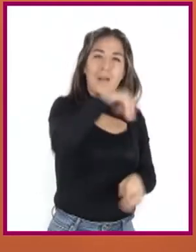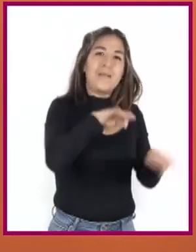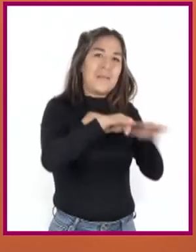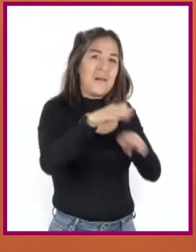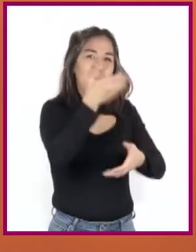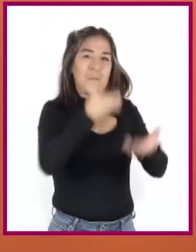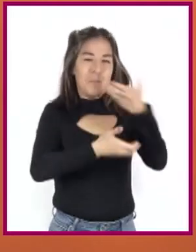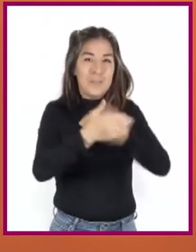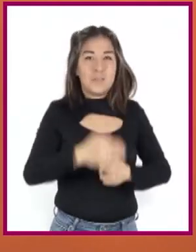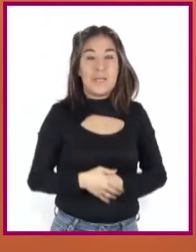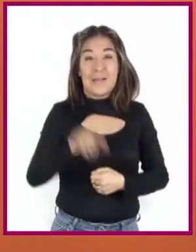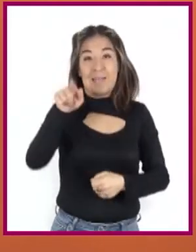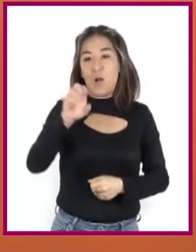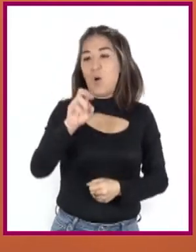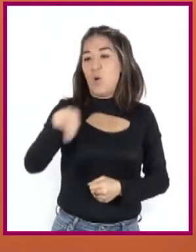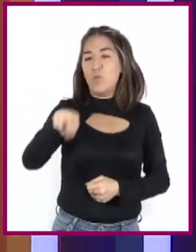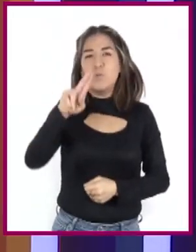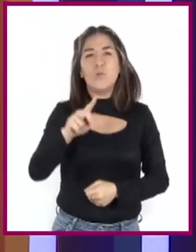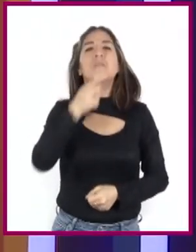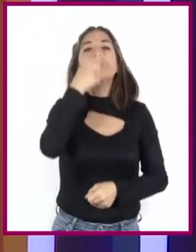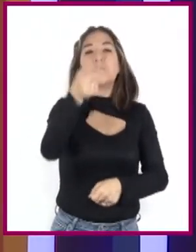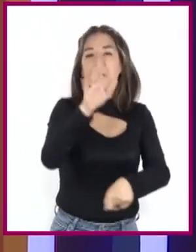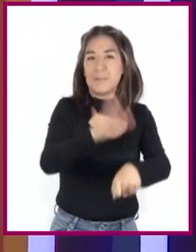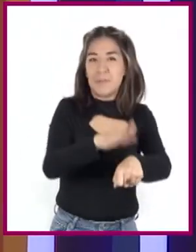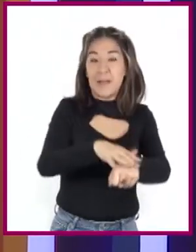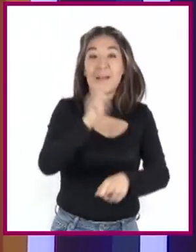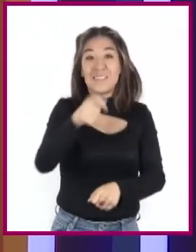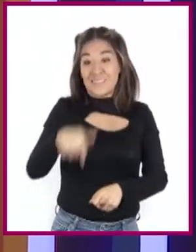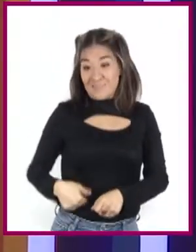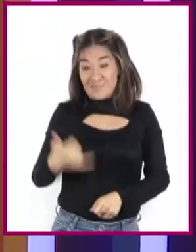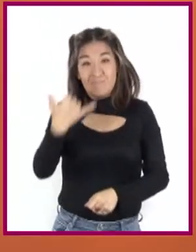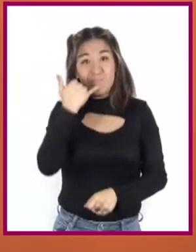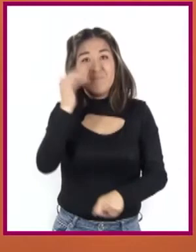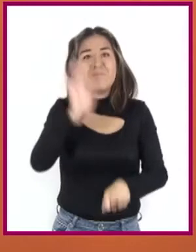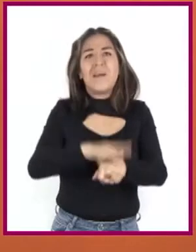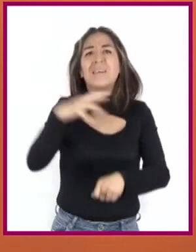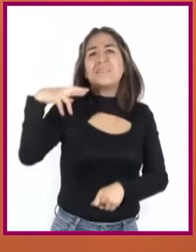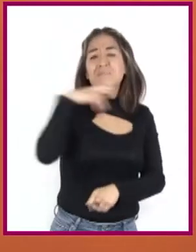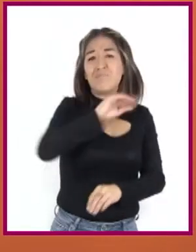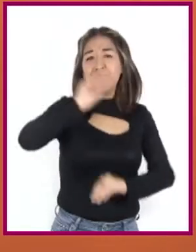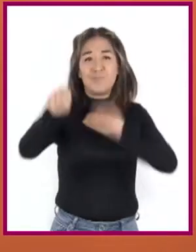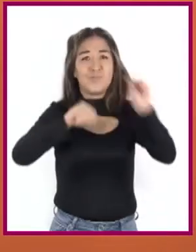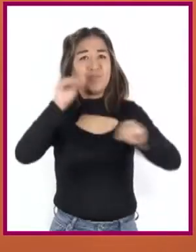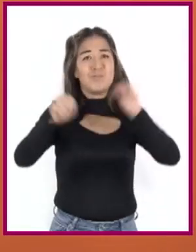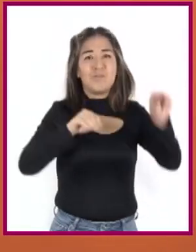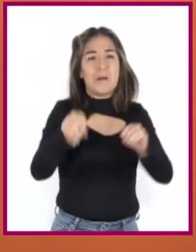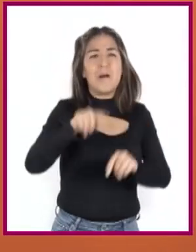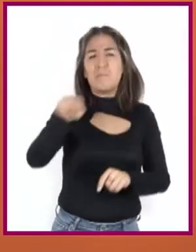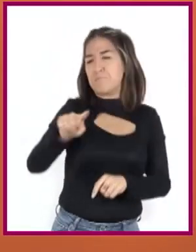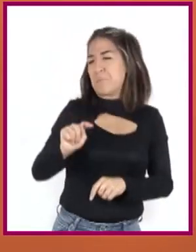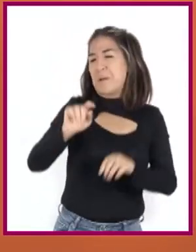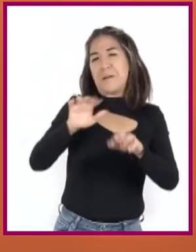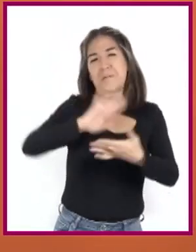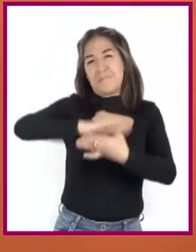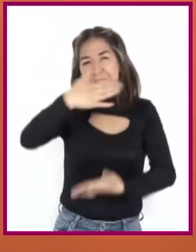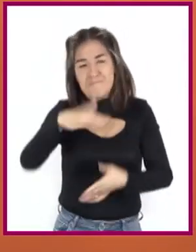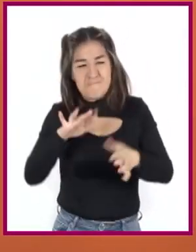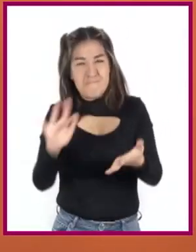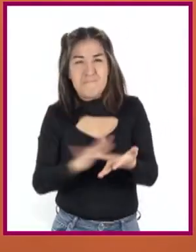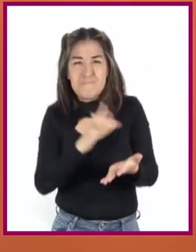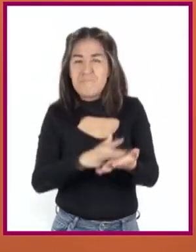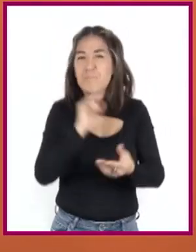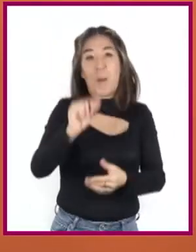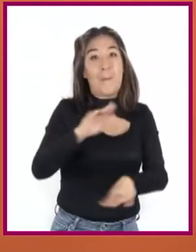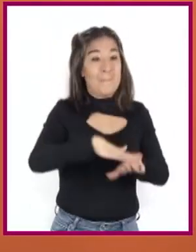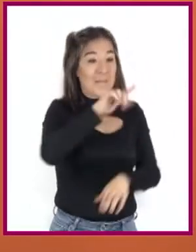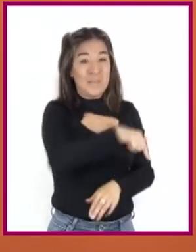Naciones Unidas informaron que los teléfonos móviles se han extendido más rápido que cualquier otra forma de tecnología y pueden mejorar la